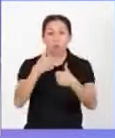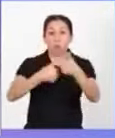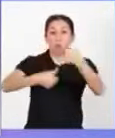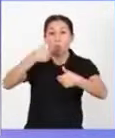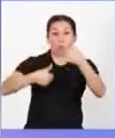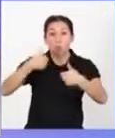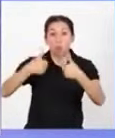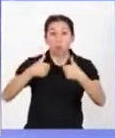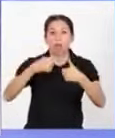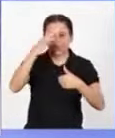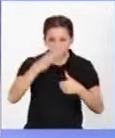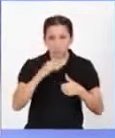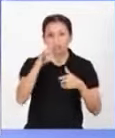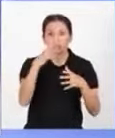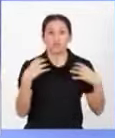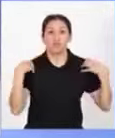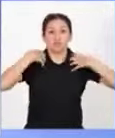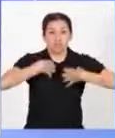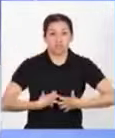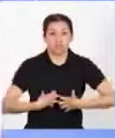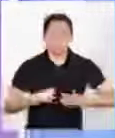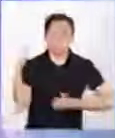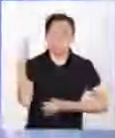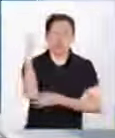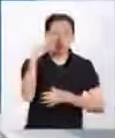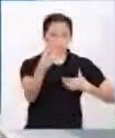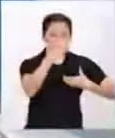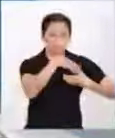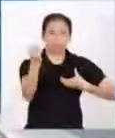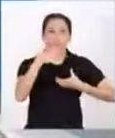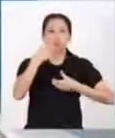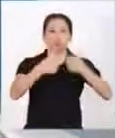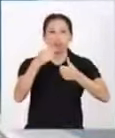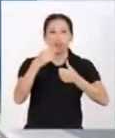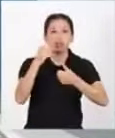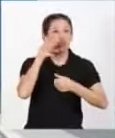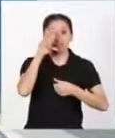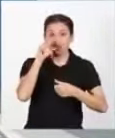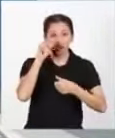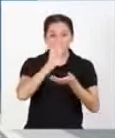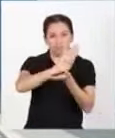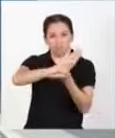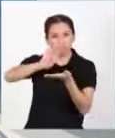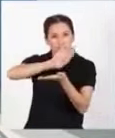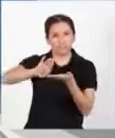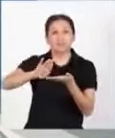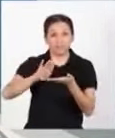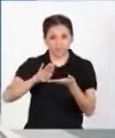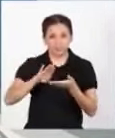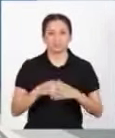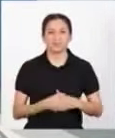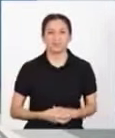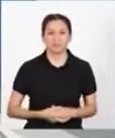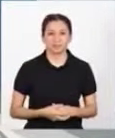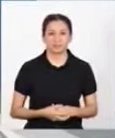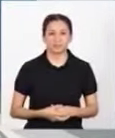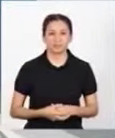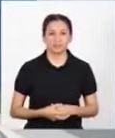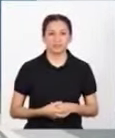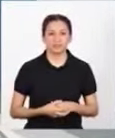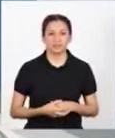seleccionar cuáles de ellas deben formar parte de la mochila de emergencia y cuáles no.